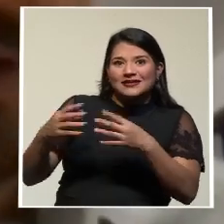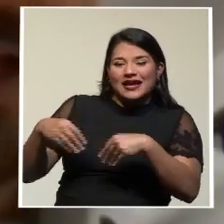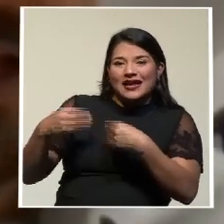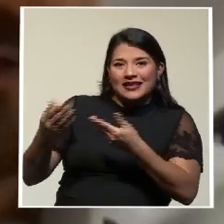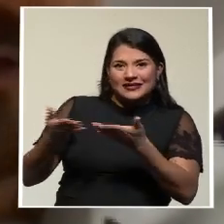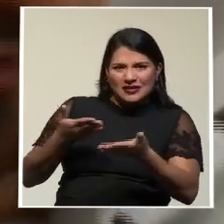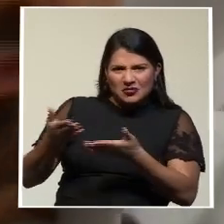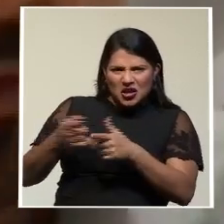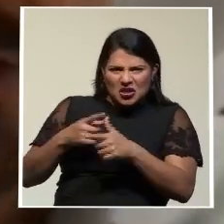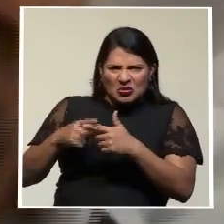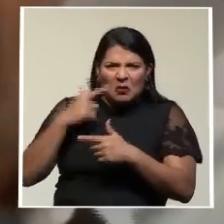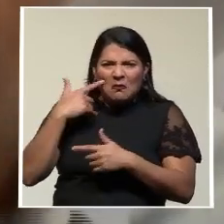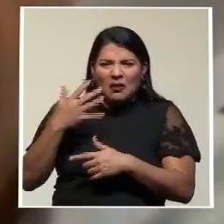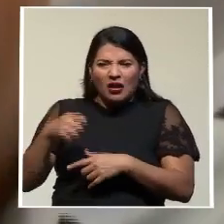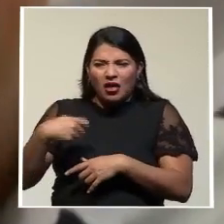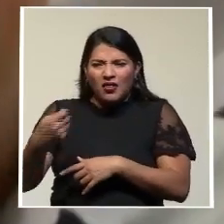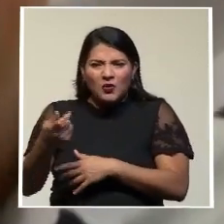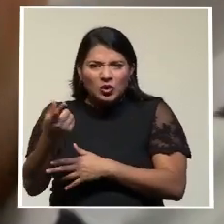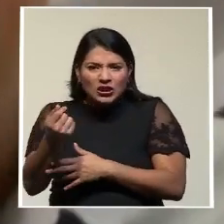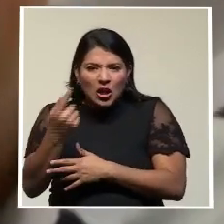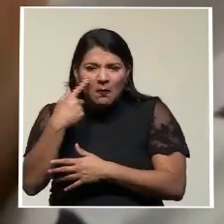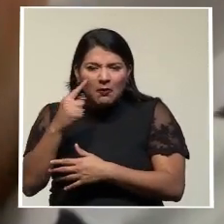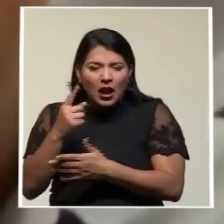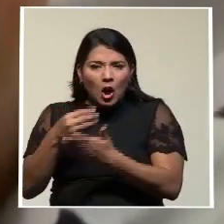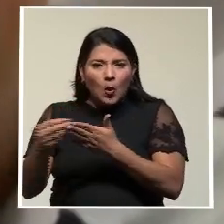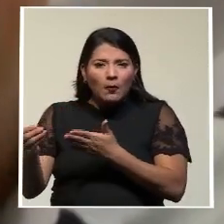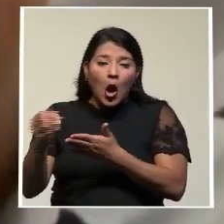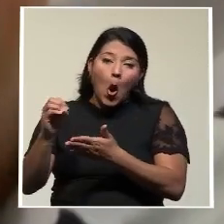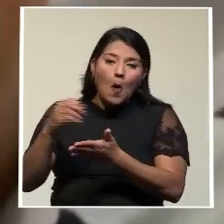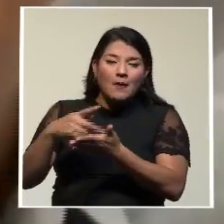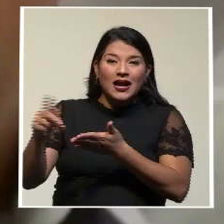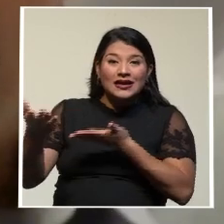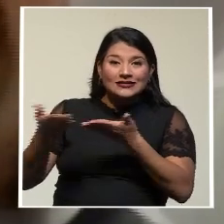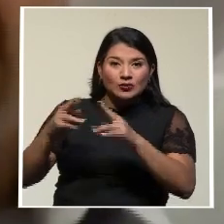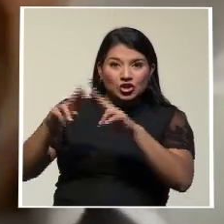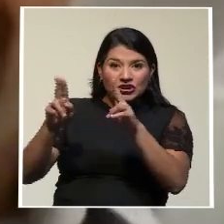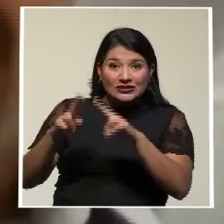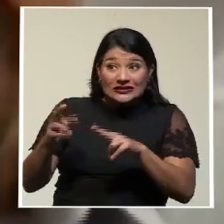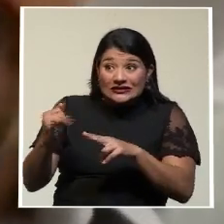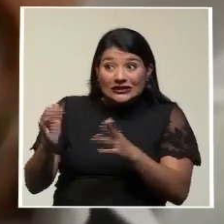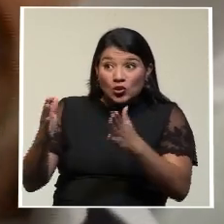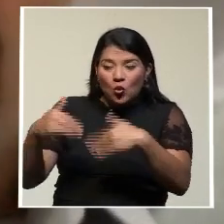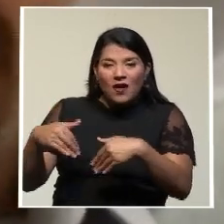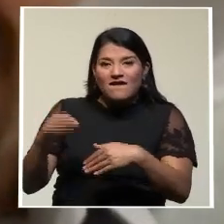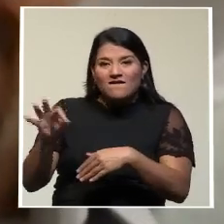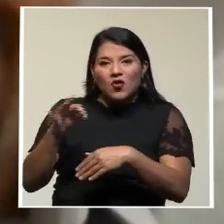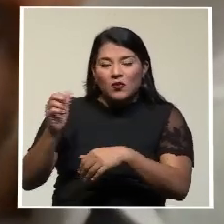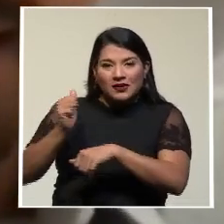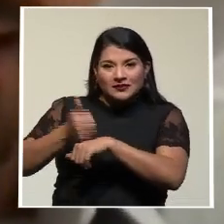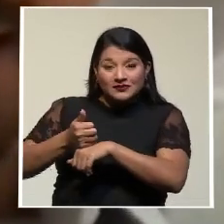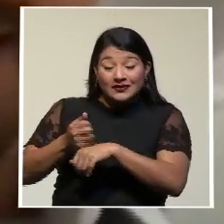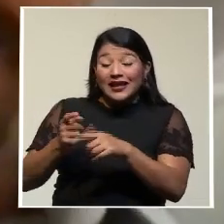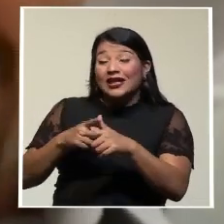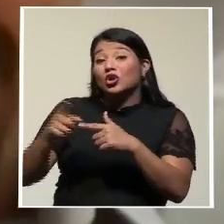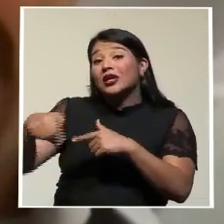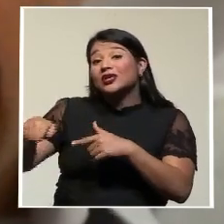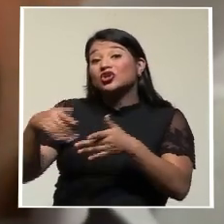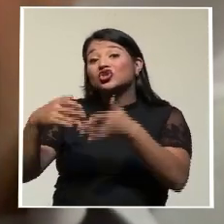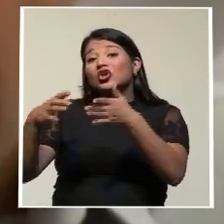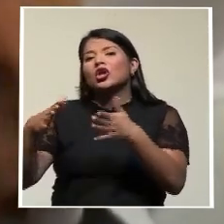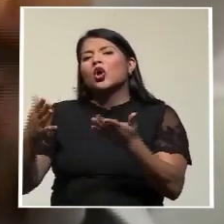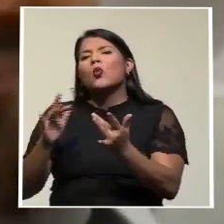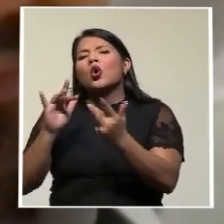haríamos dando un subsidio porque no llega la red de internet. Y muchos de esos estudiantes, la única forma que tienen de conectarse es a través del